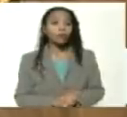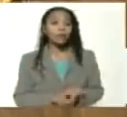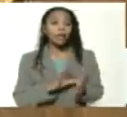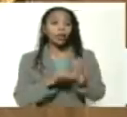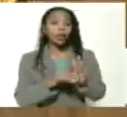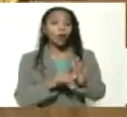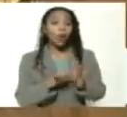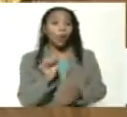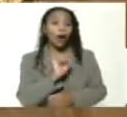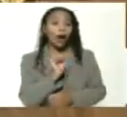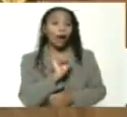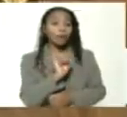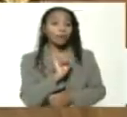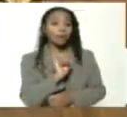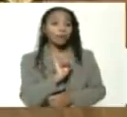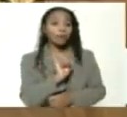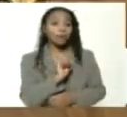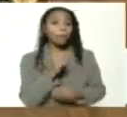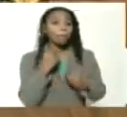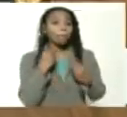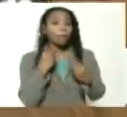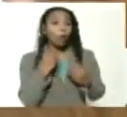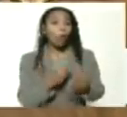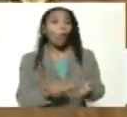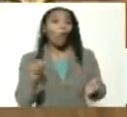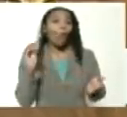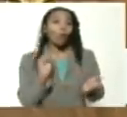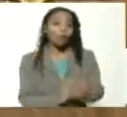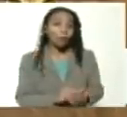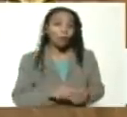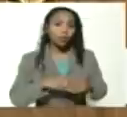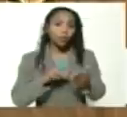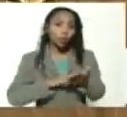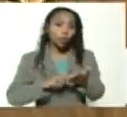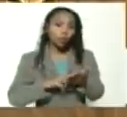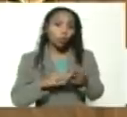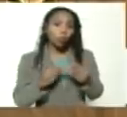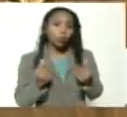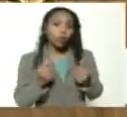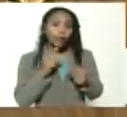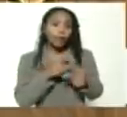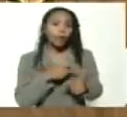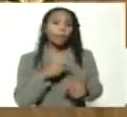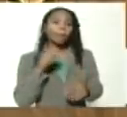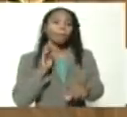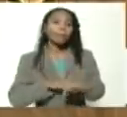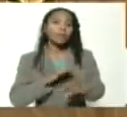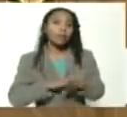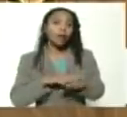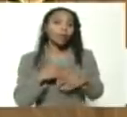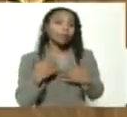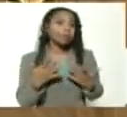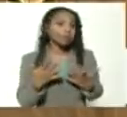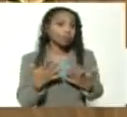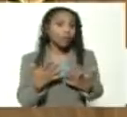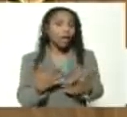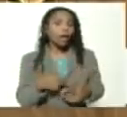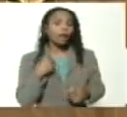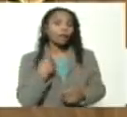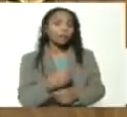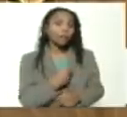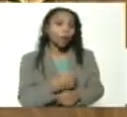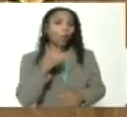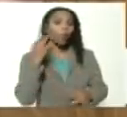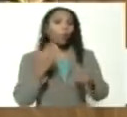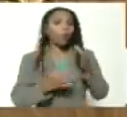un carro y para que lo volviese a recuperar era la extorsión que pasaba por la depositaria